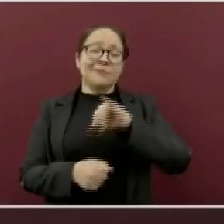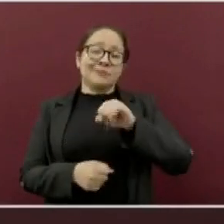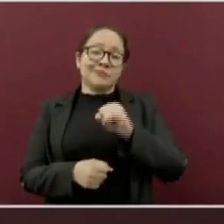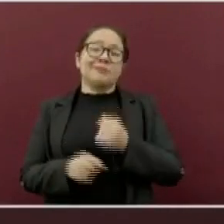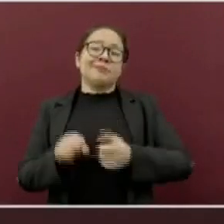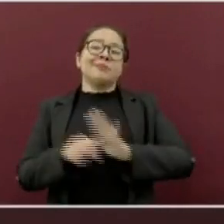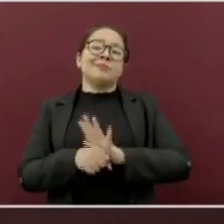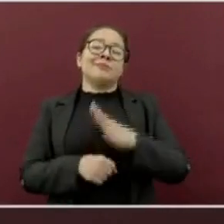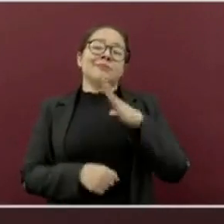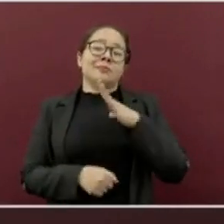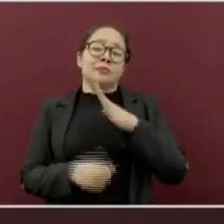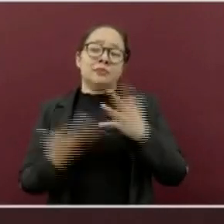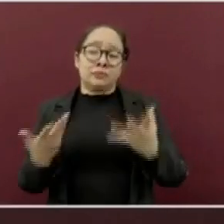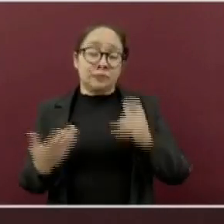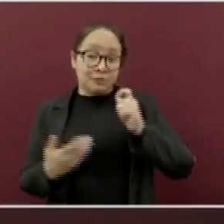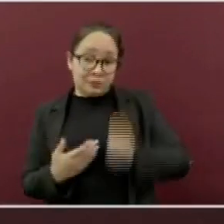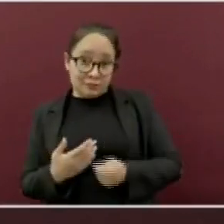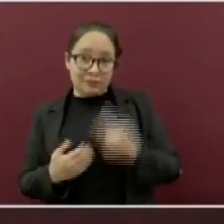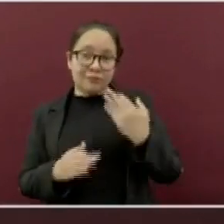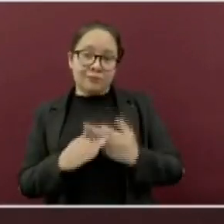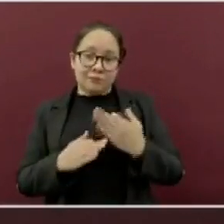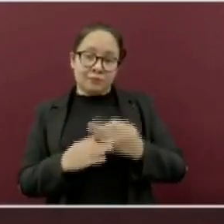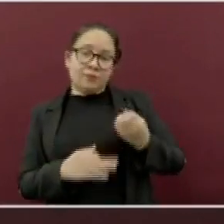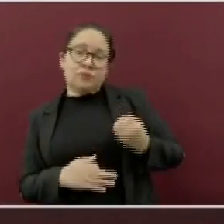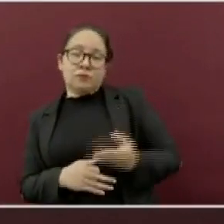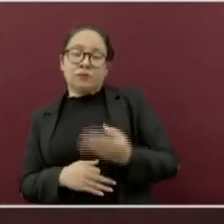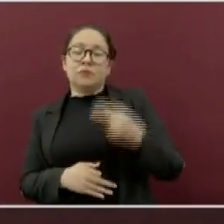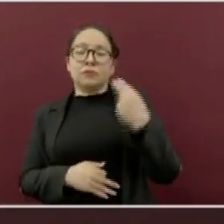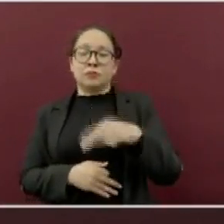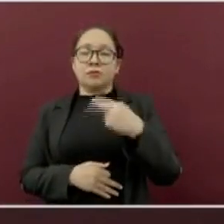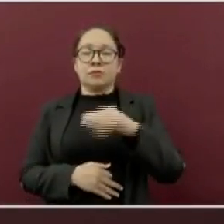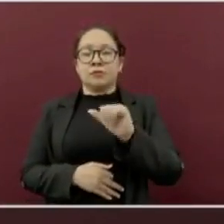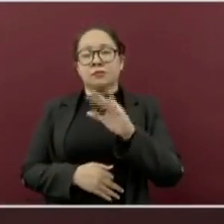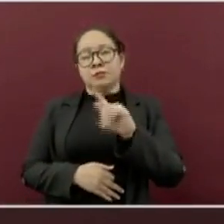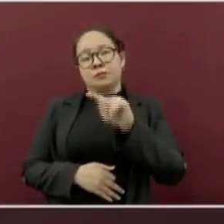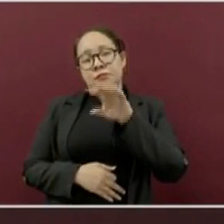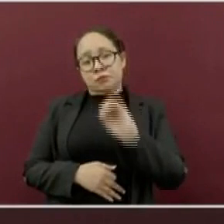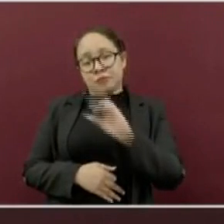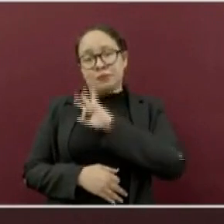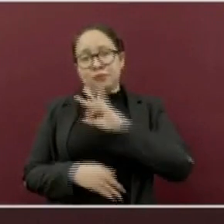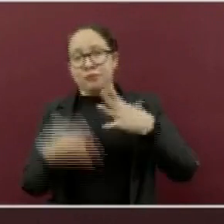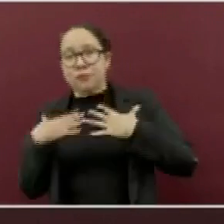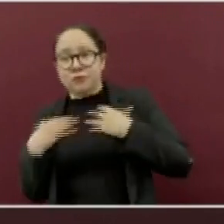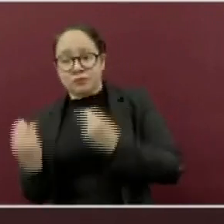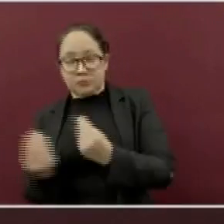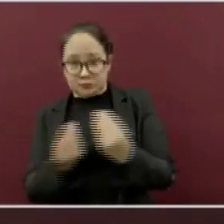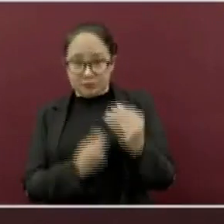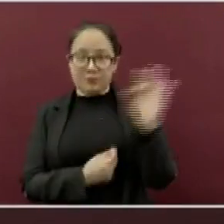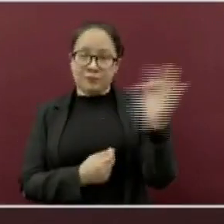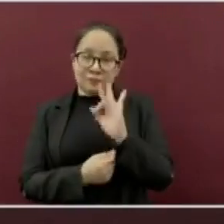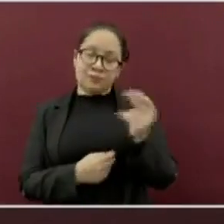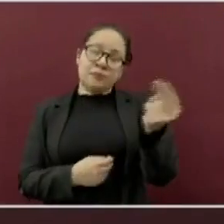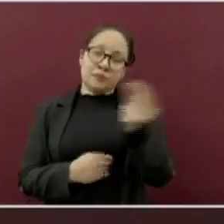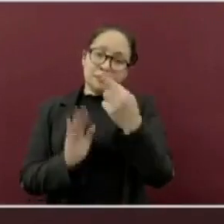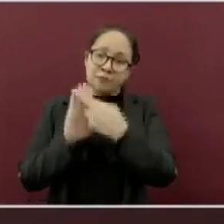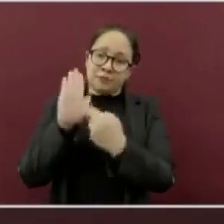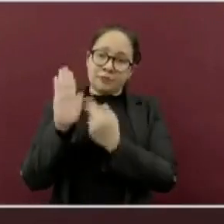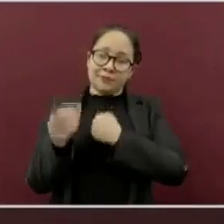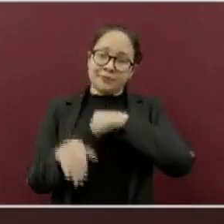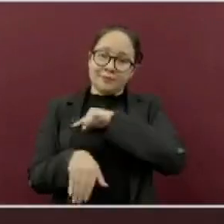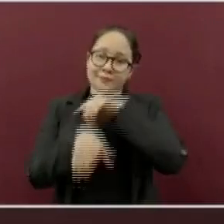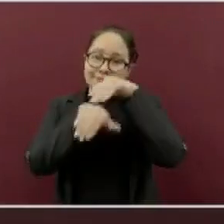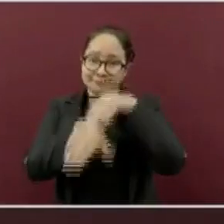SARS-CoV-2. Es decir, su padecimiento se encuentra activo y pueden infectar a otras personas si no se toman las medidas